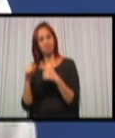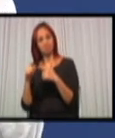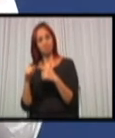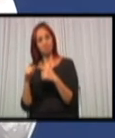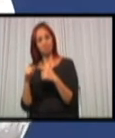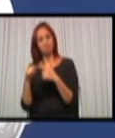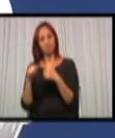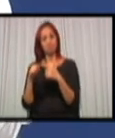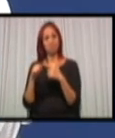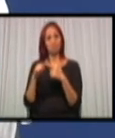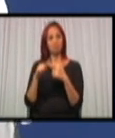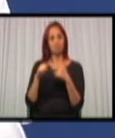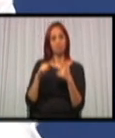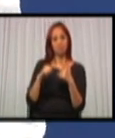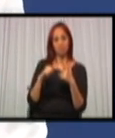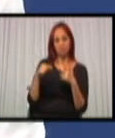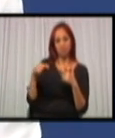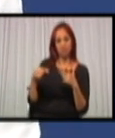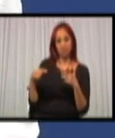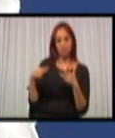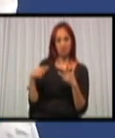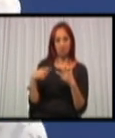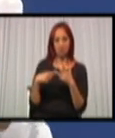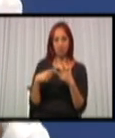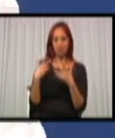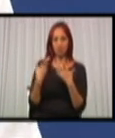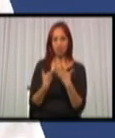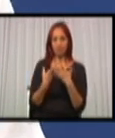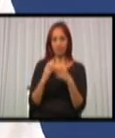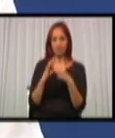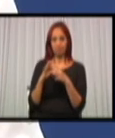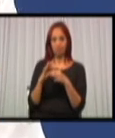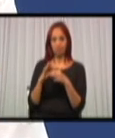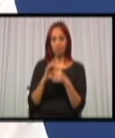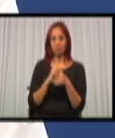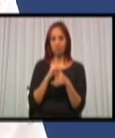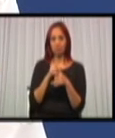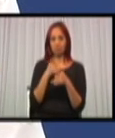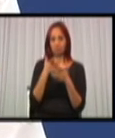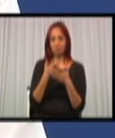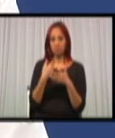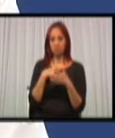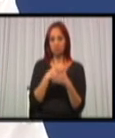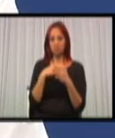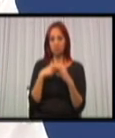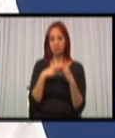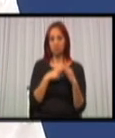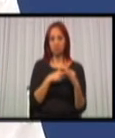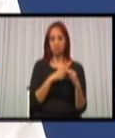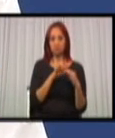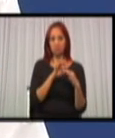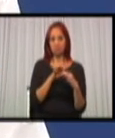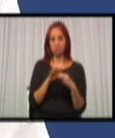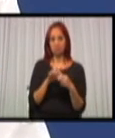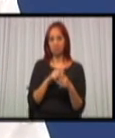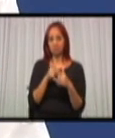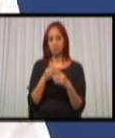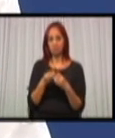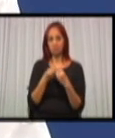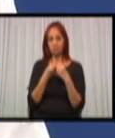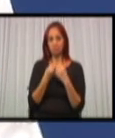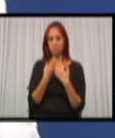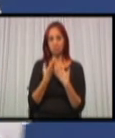café, como la ganadería y la fruta, que es nuestra principal fuente de ingresos de mucho